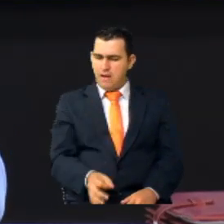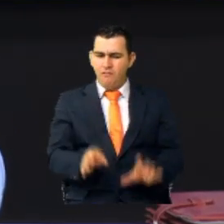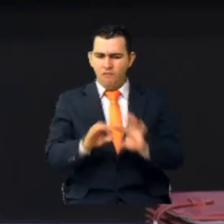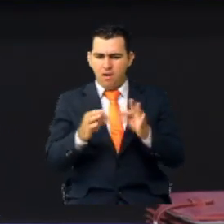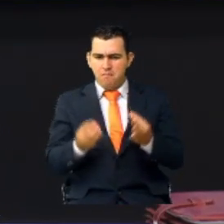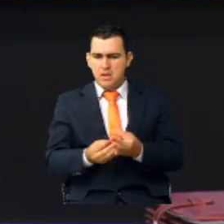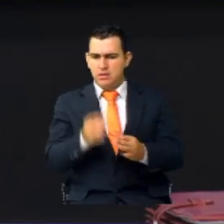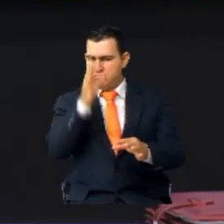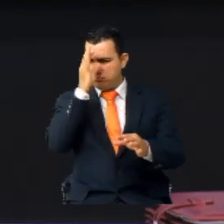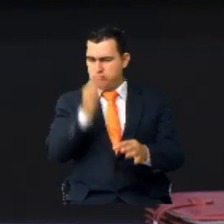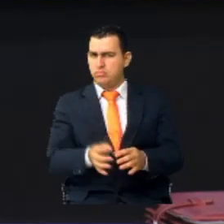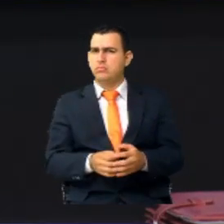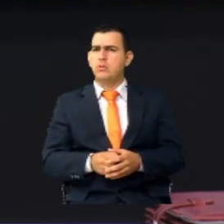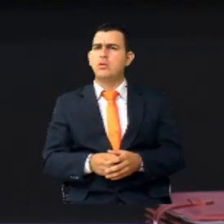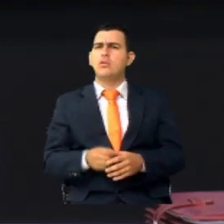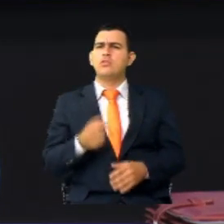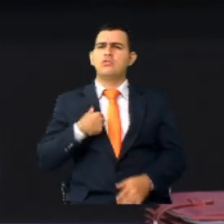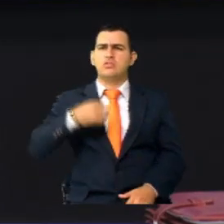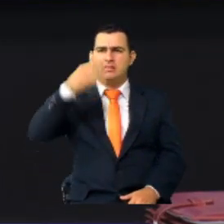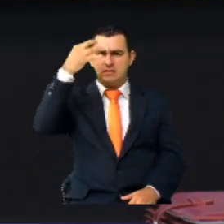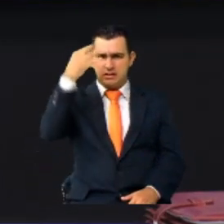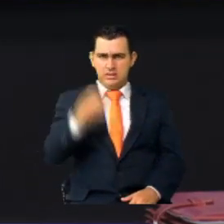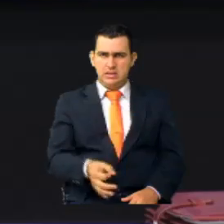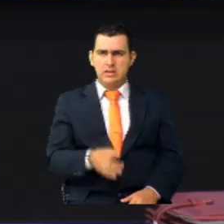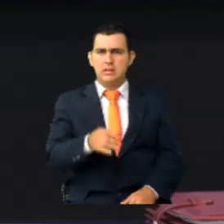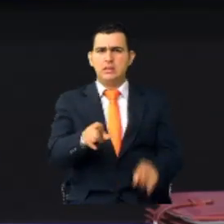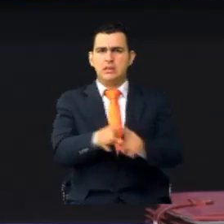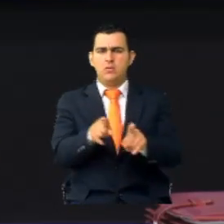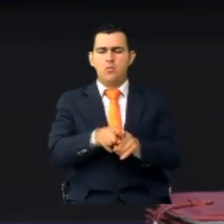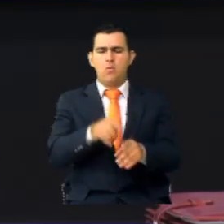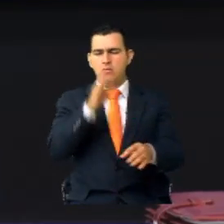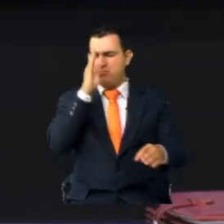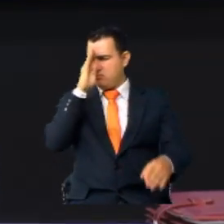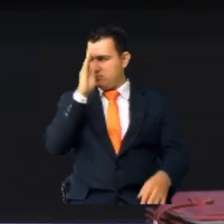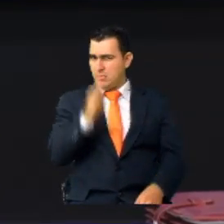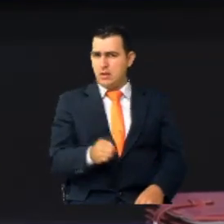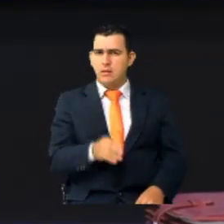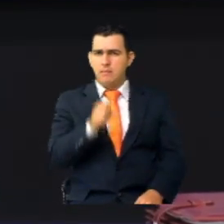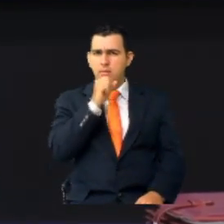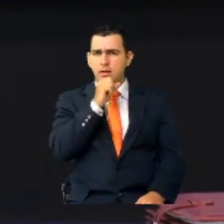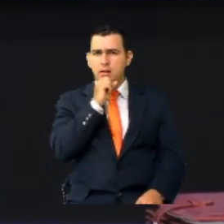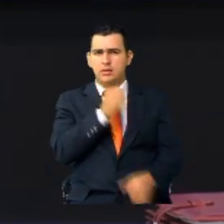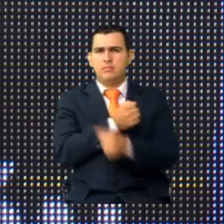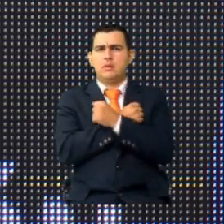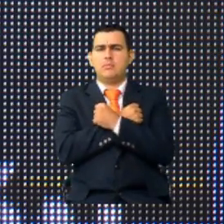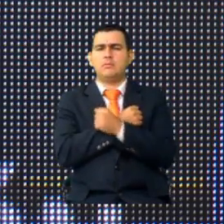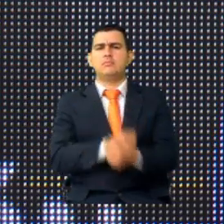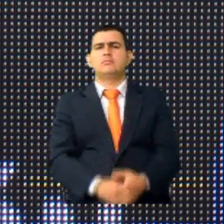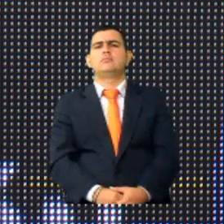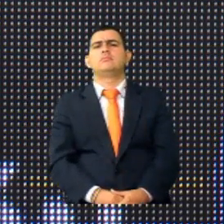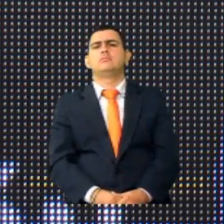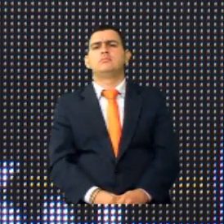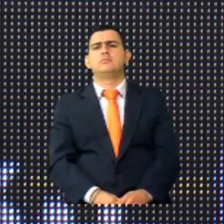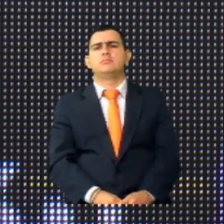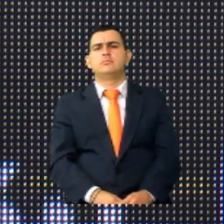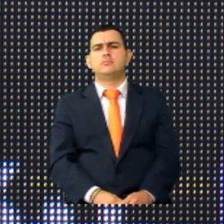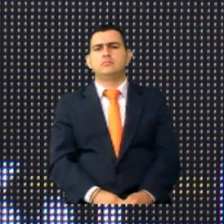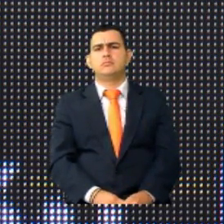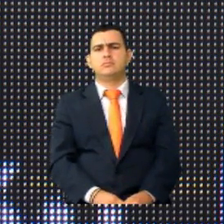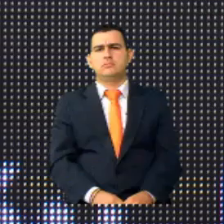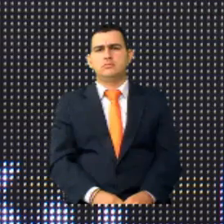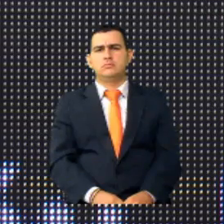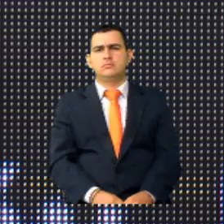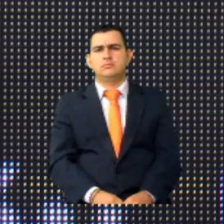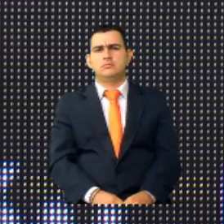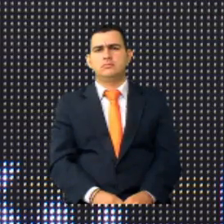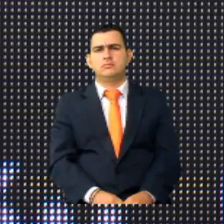familia. Les puedo decir eso, voy a seguir siendo leal con esa ciudad que me ama. Es el momento ahora para la